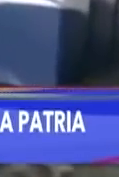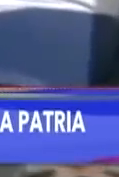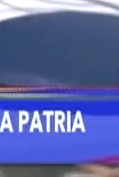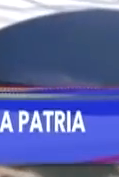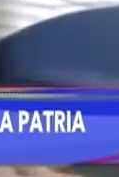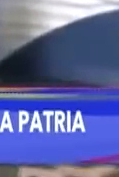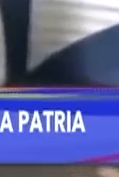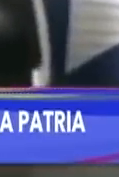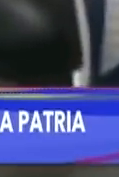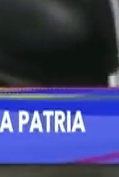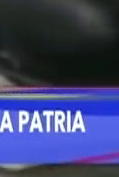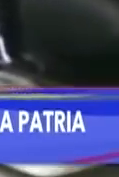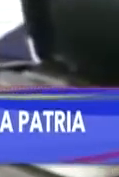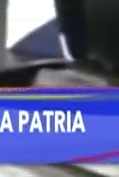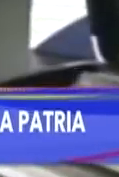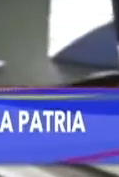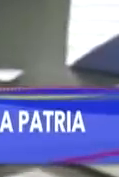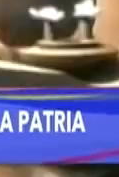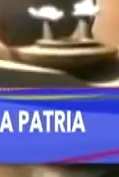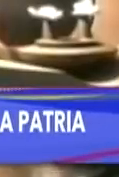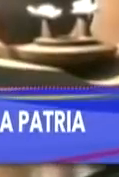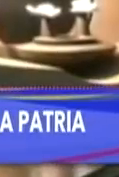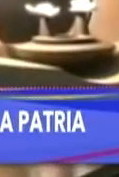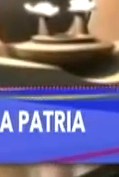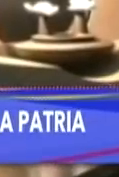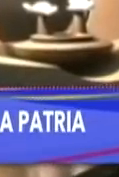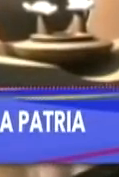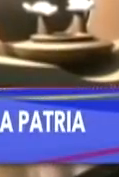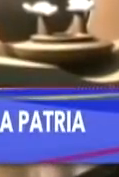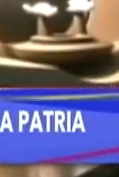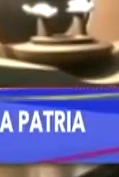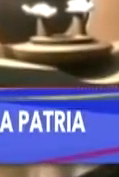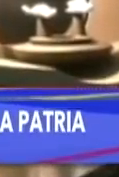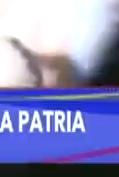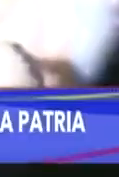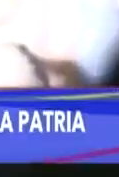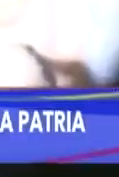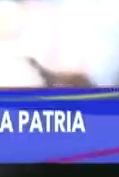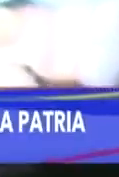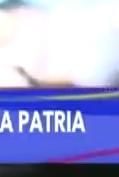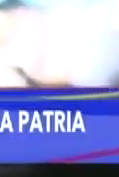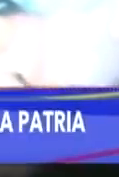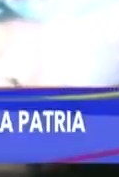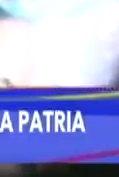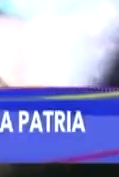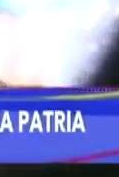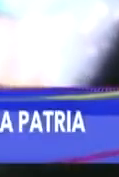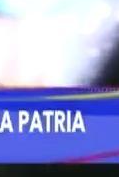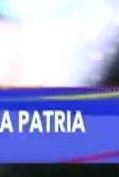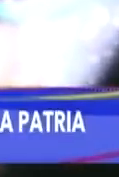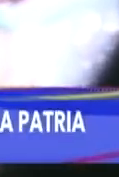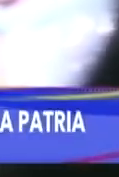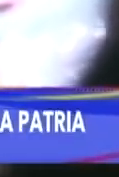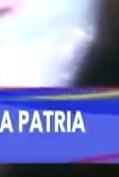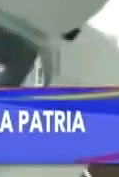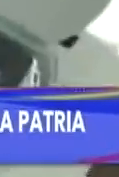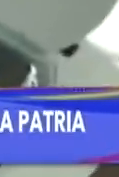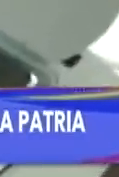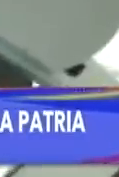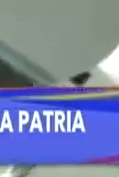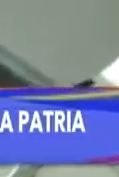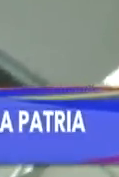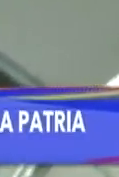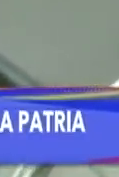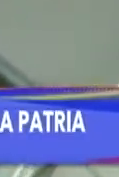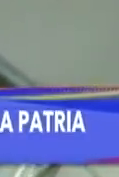nuestros pacientes de manera gratuita. Me encuentro con 2 pacientes. En el primer lugar, Sheila Ascanio. Ella es una